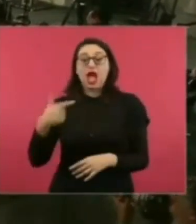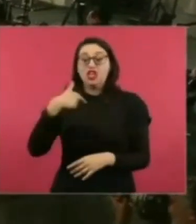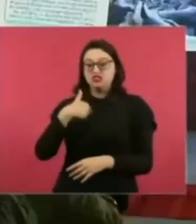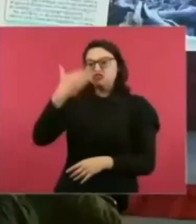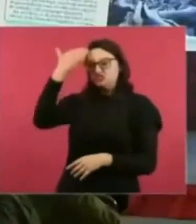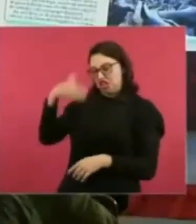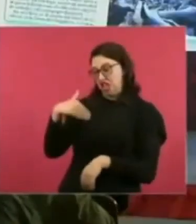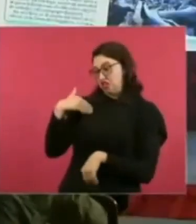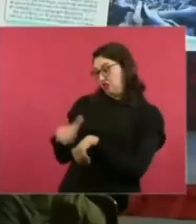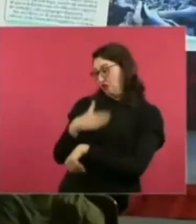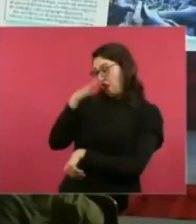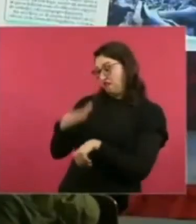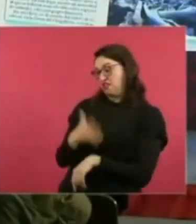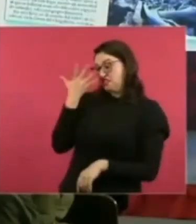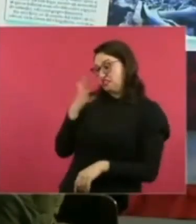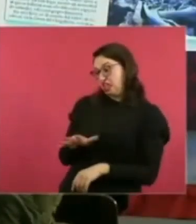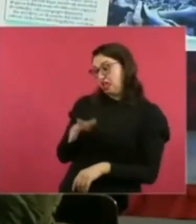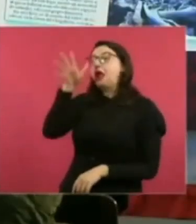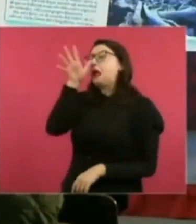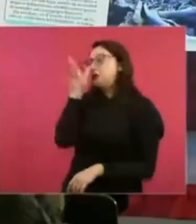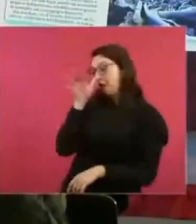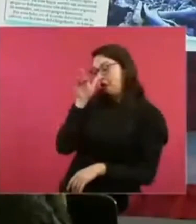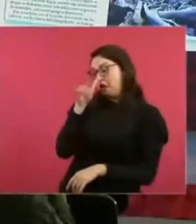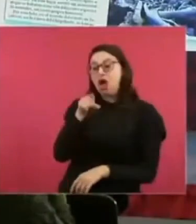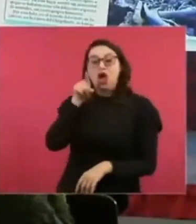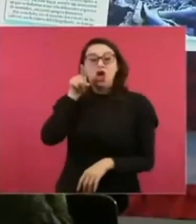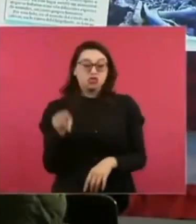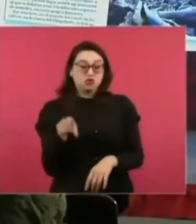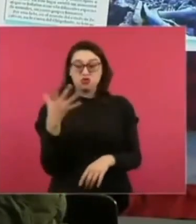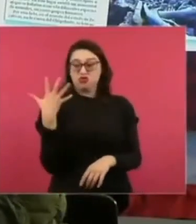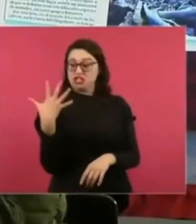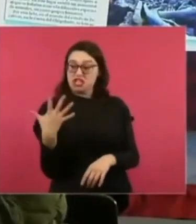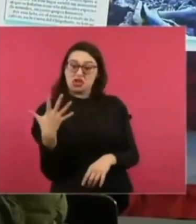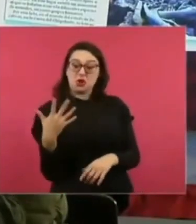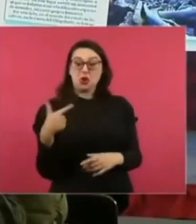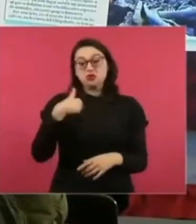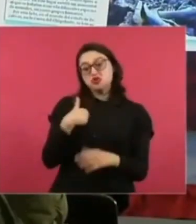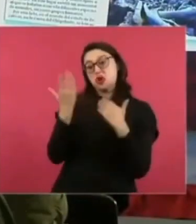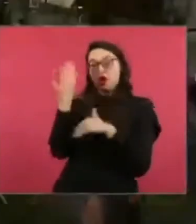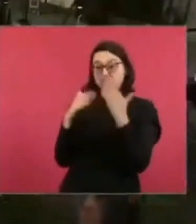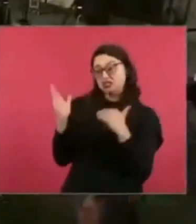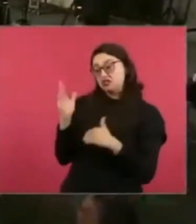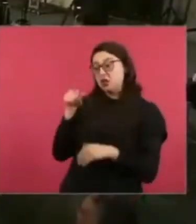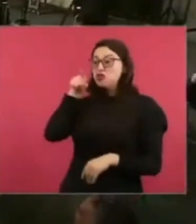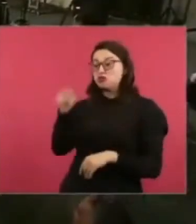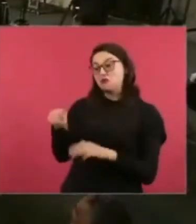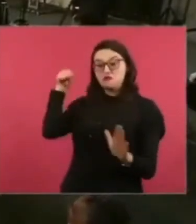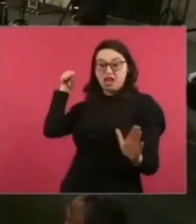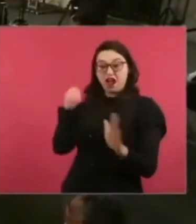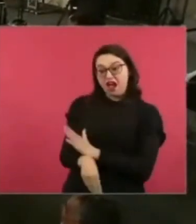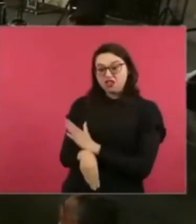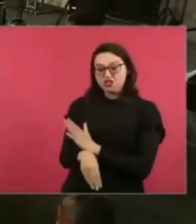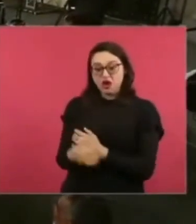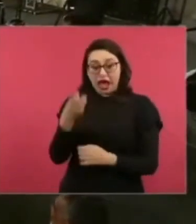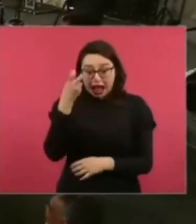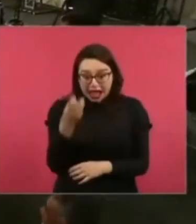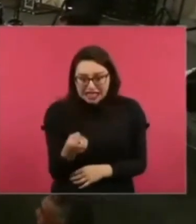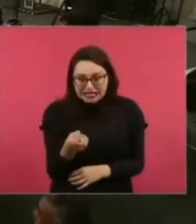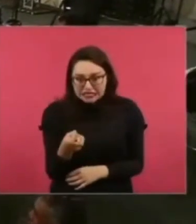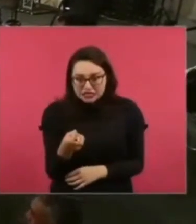y tú te sacaste 5, lero, maro, mero, yo sí voy a ser exitoso y tú no. No es